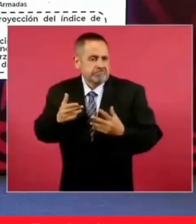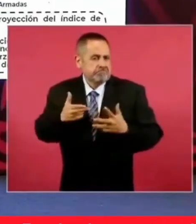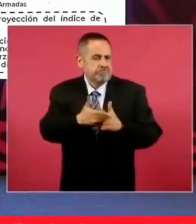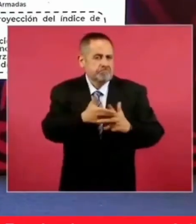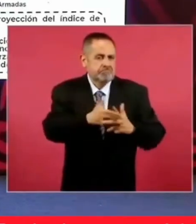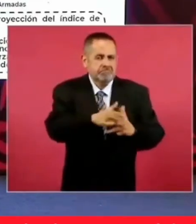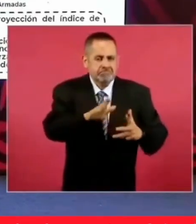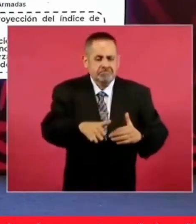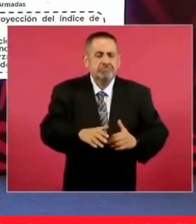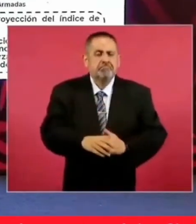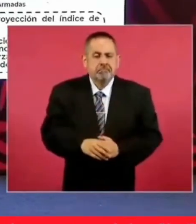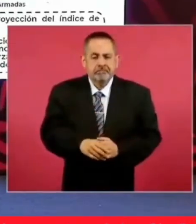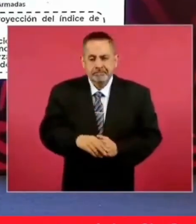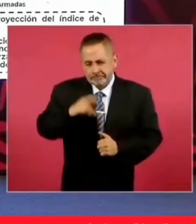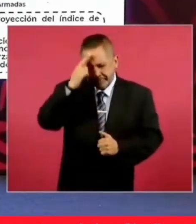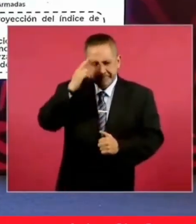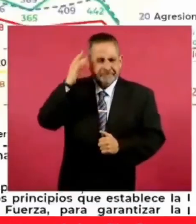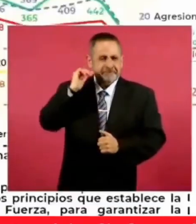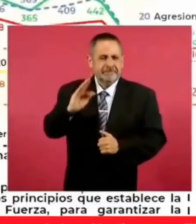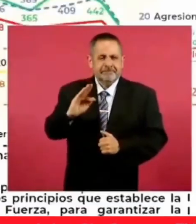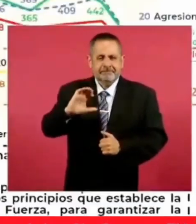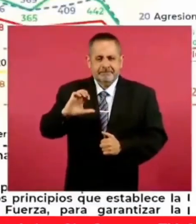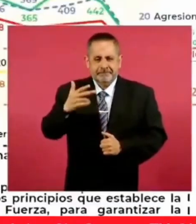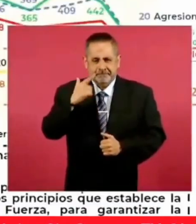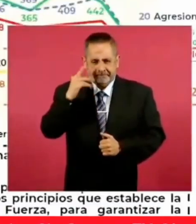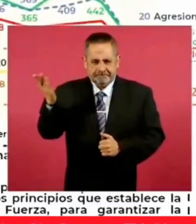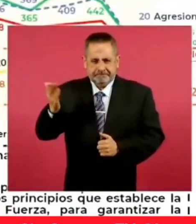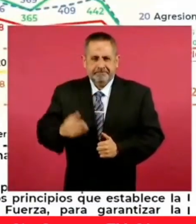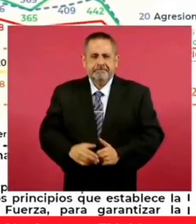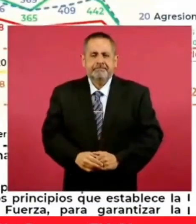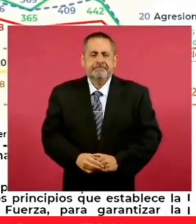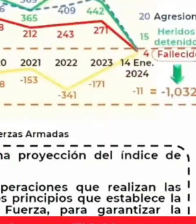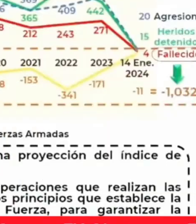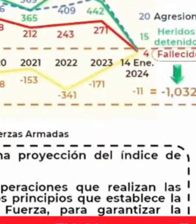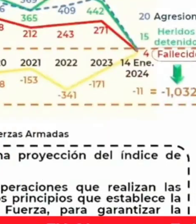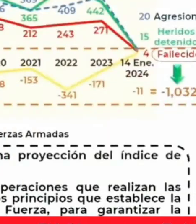a partir de que se declara la guerra.